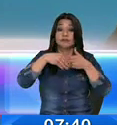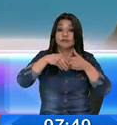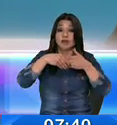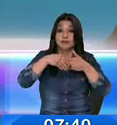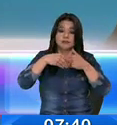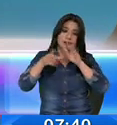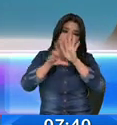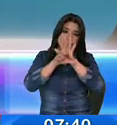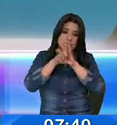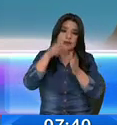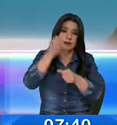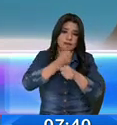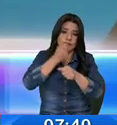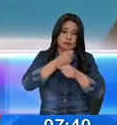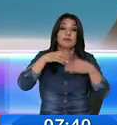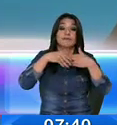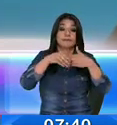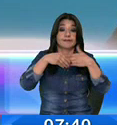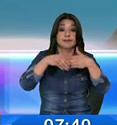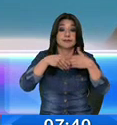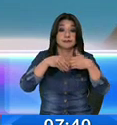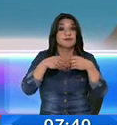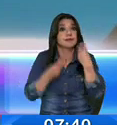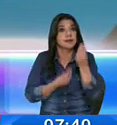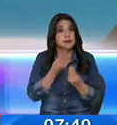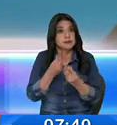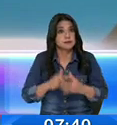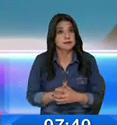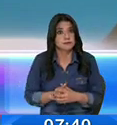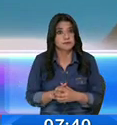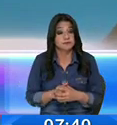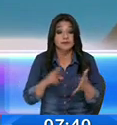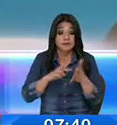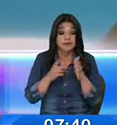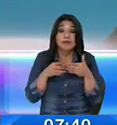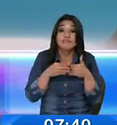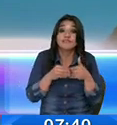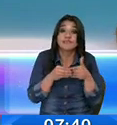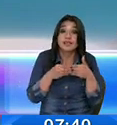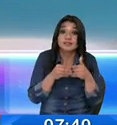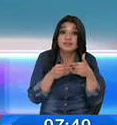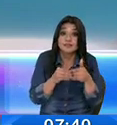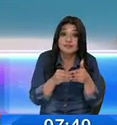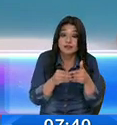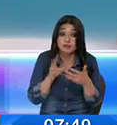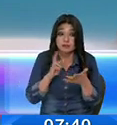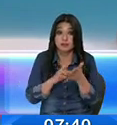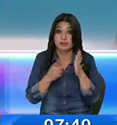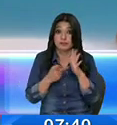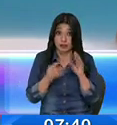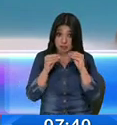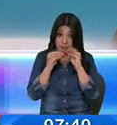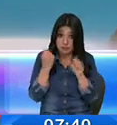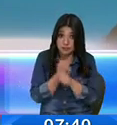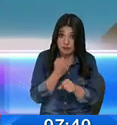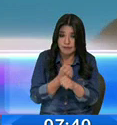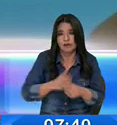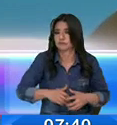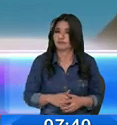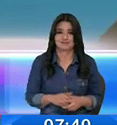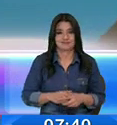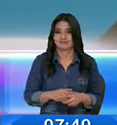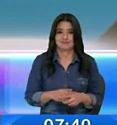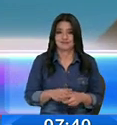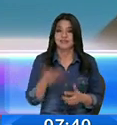legislación laboral laso la flexibilización nos da la posibilidad de generar nuevos empleos y es que